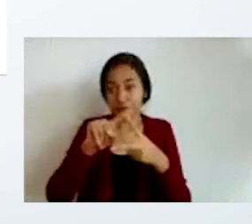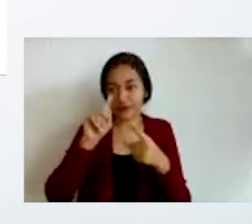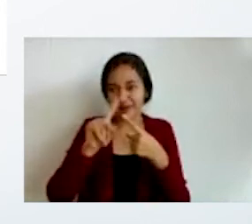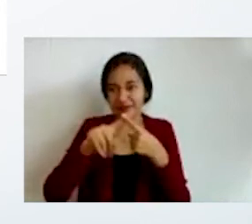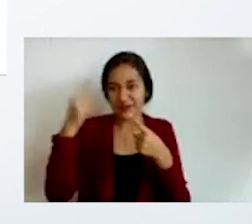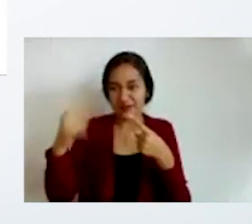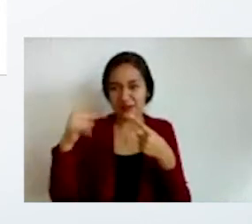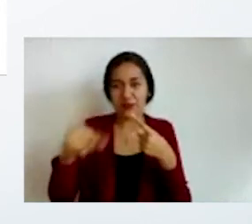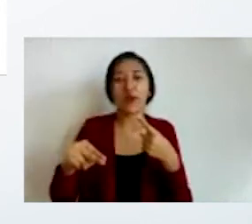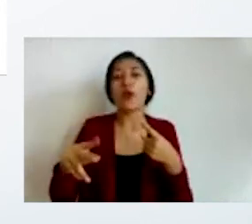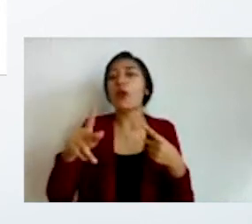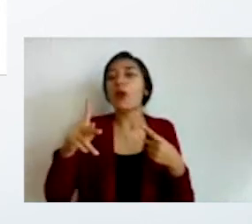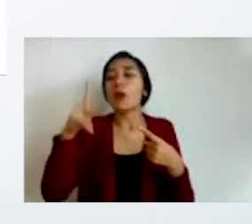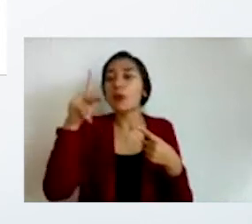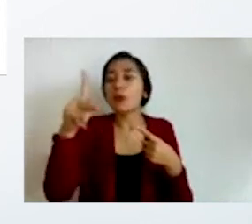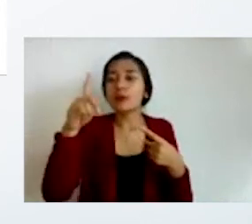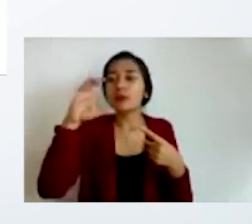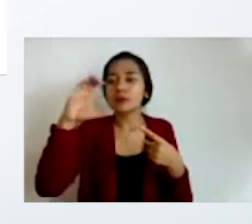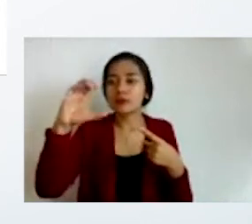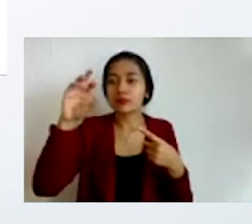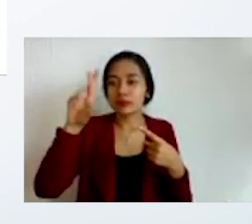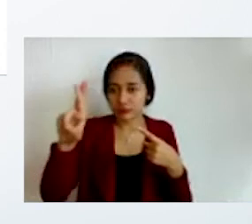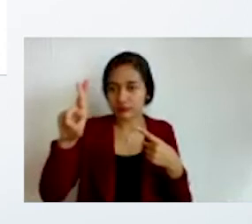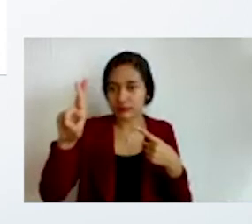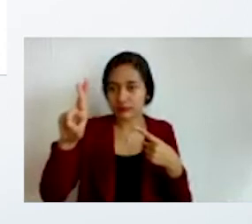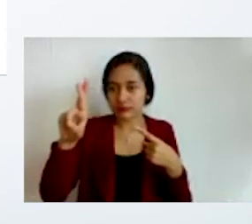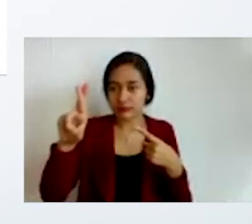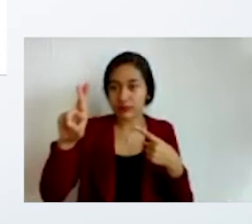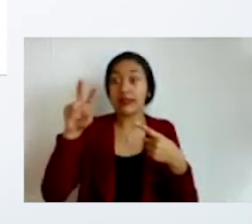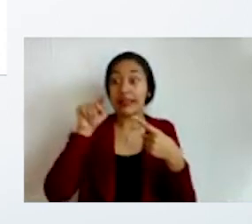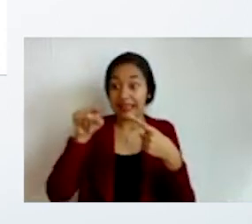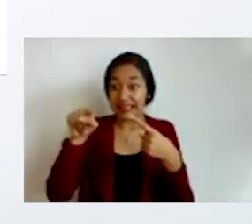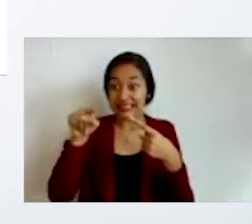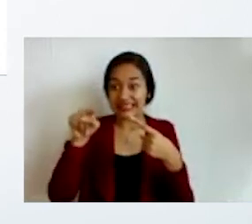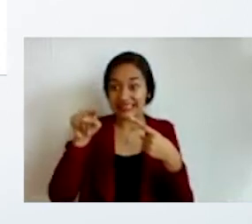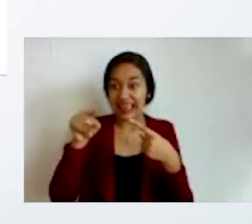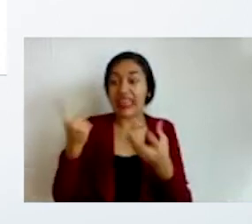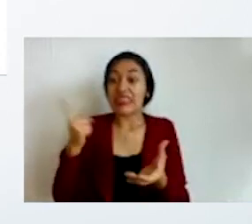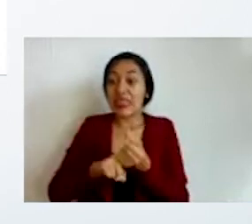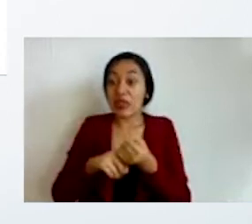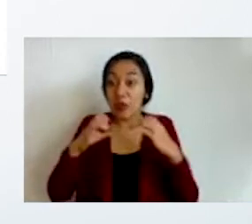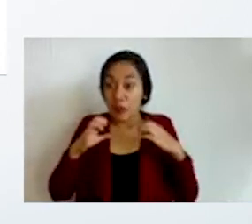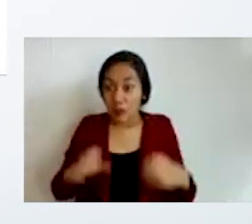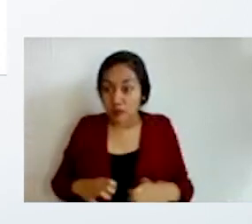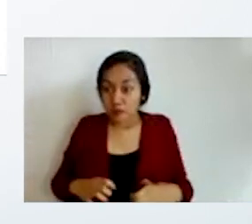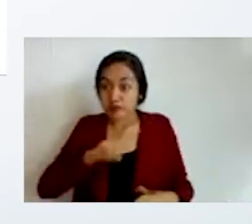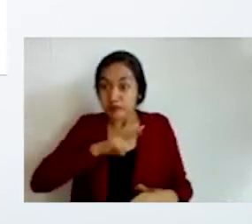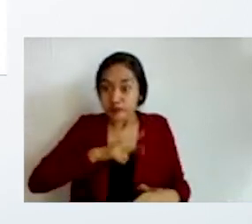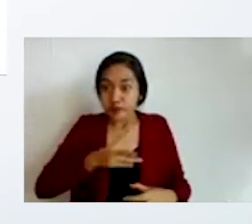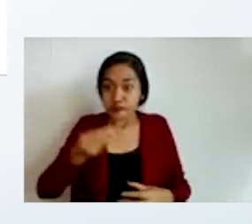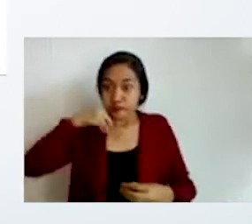de PCR, que es una prueba que, habiendo recogido al virus o fragmentos del virus,